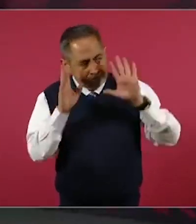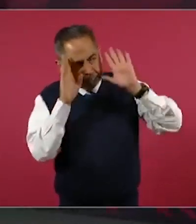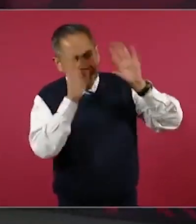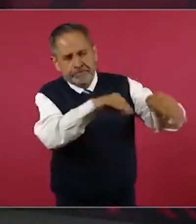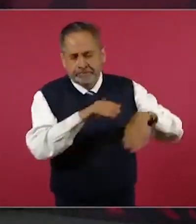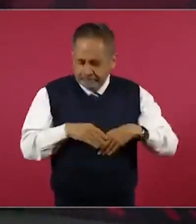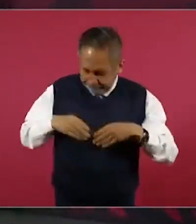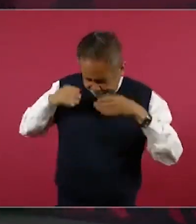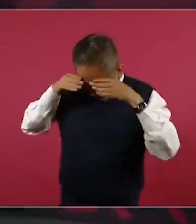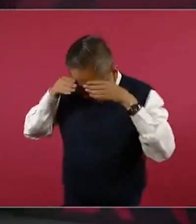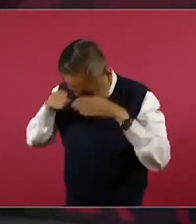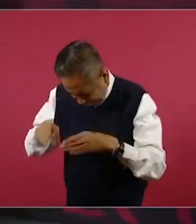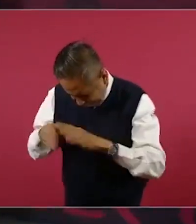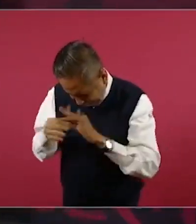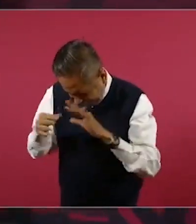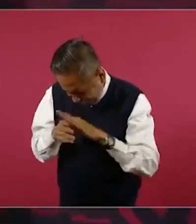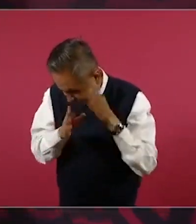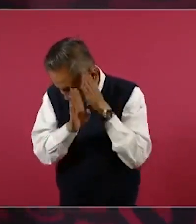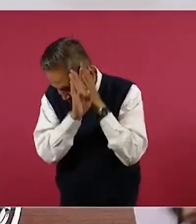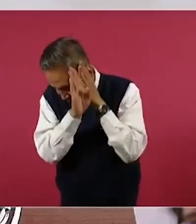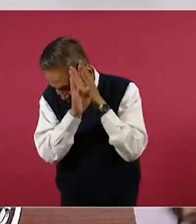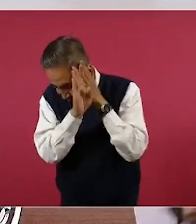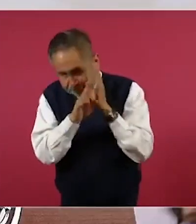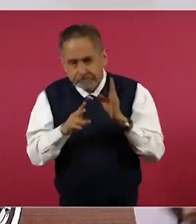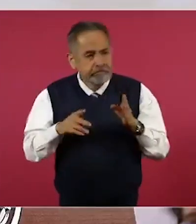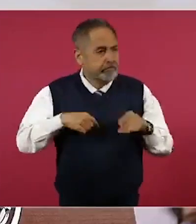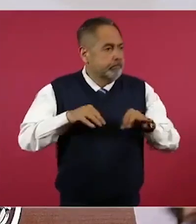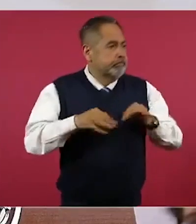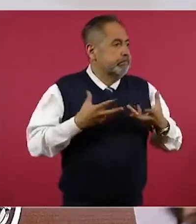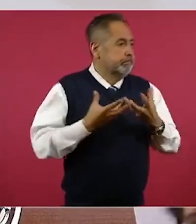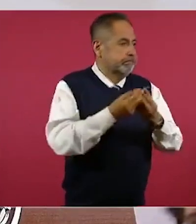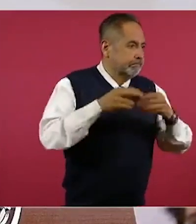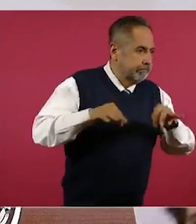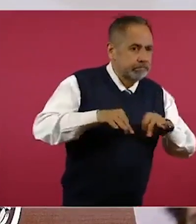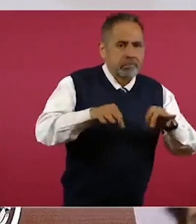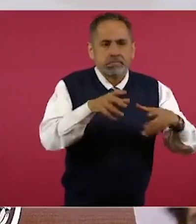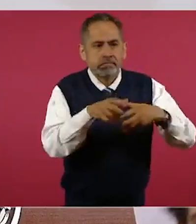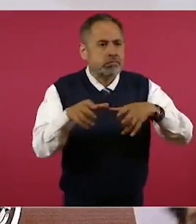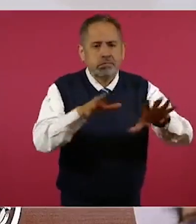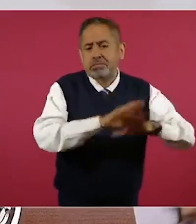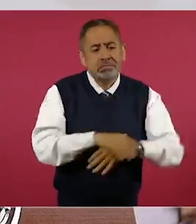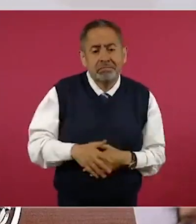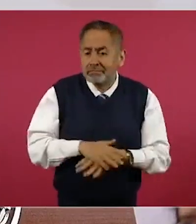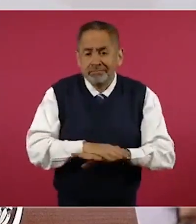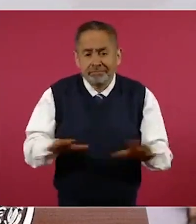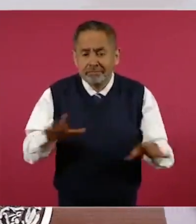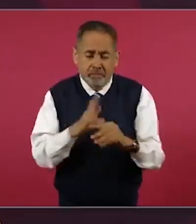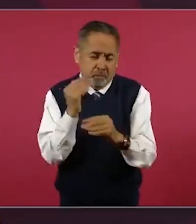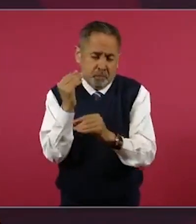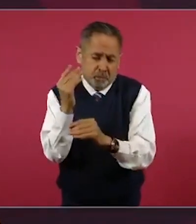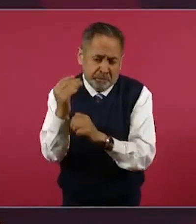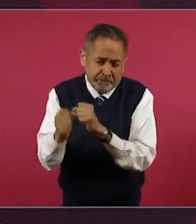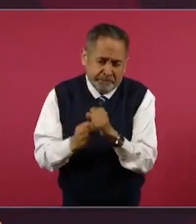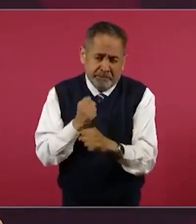eh el que ya no voy a tener la actividad que por años